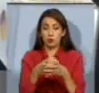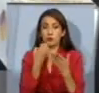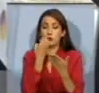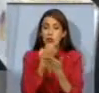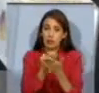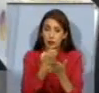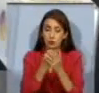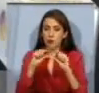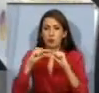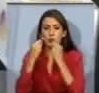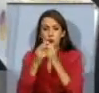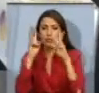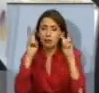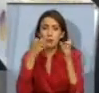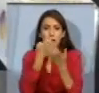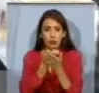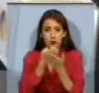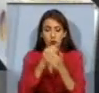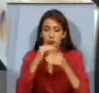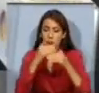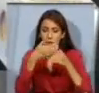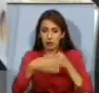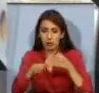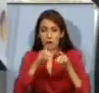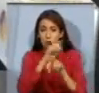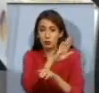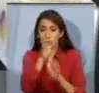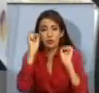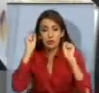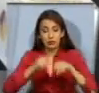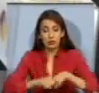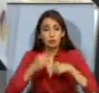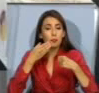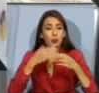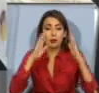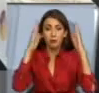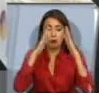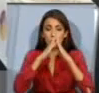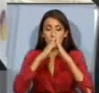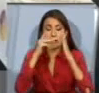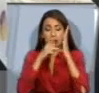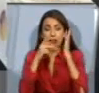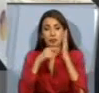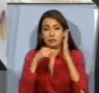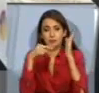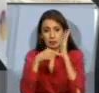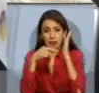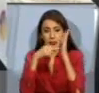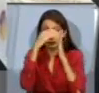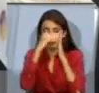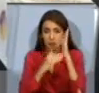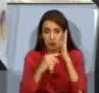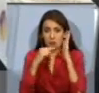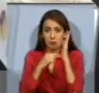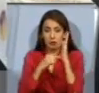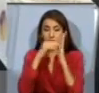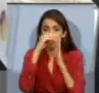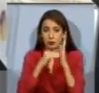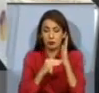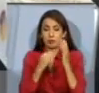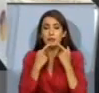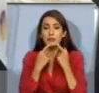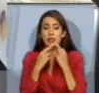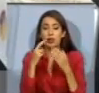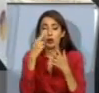que efectivamente van a incluir un periodo de gracia, tasas de interés favorable e inclusive el que no se requiera como